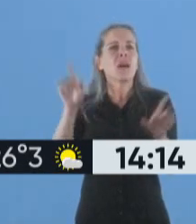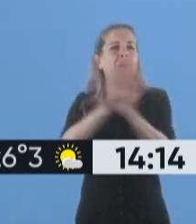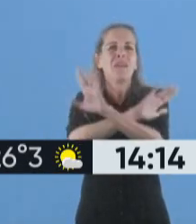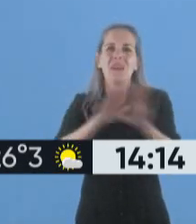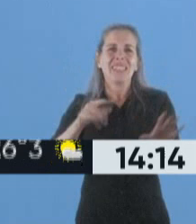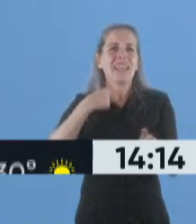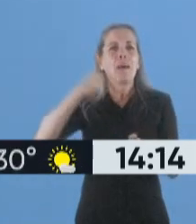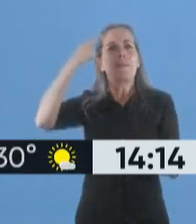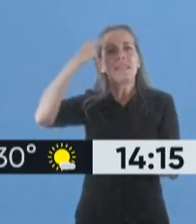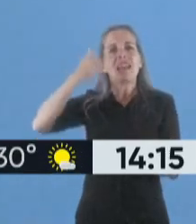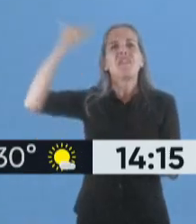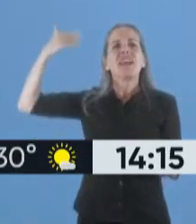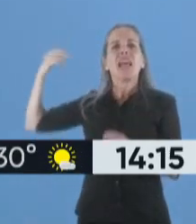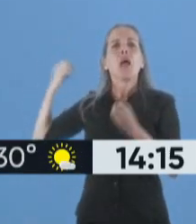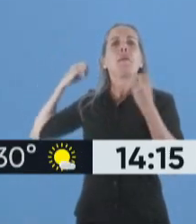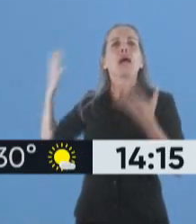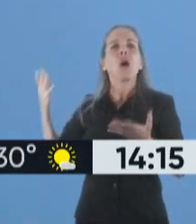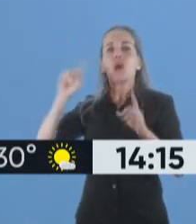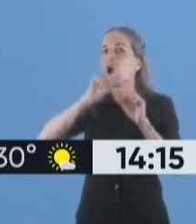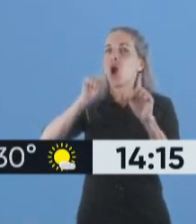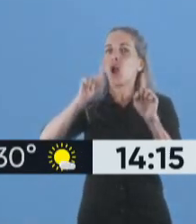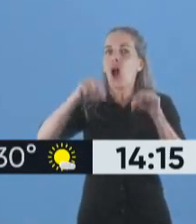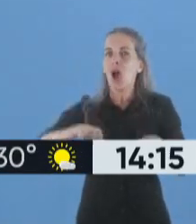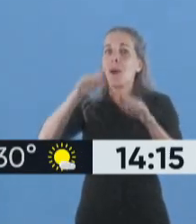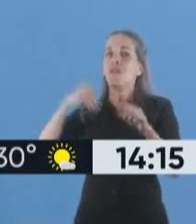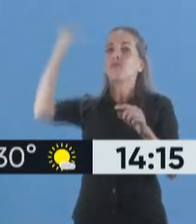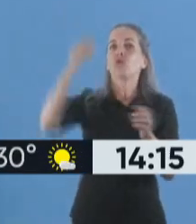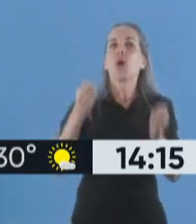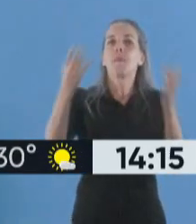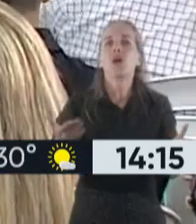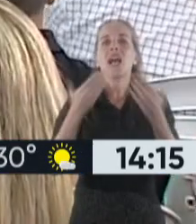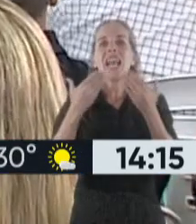me vengan con que todo tiempo pasado es mejor. Mañana es mejor. Gracias a todos y todas.